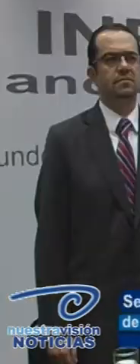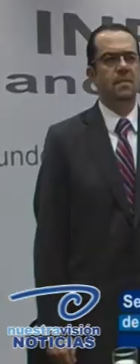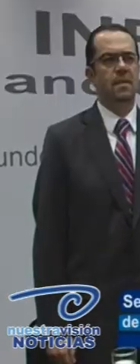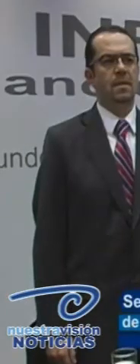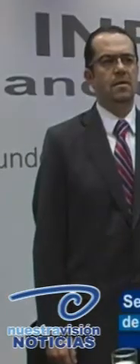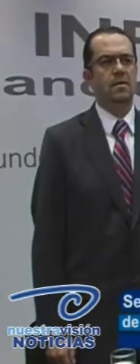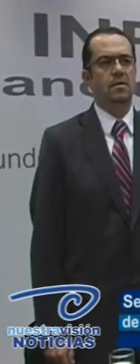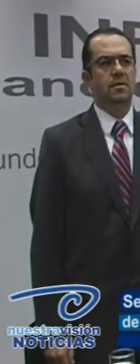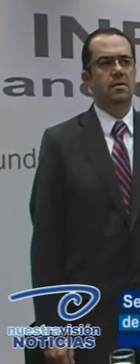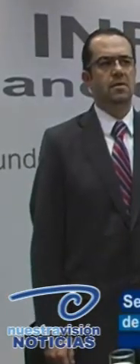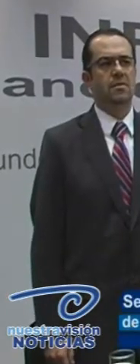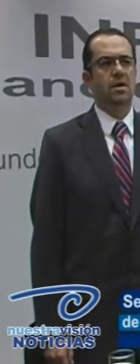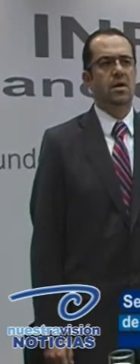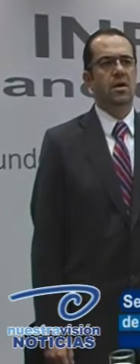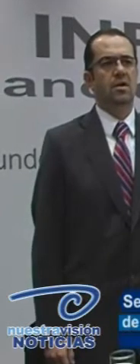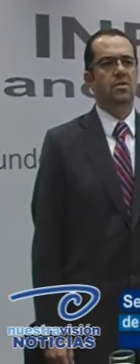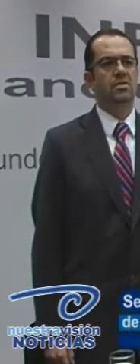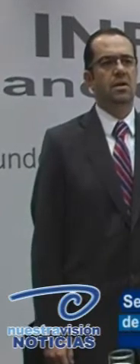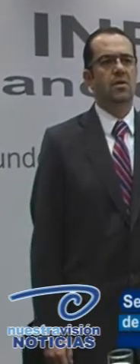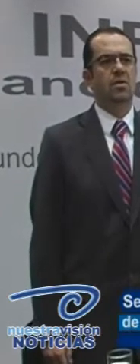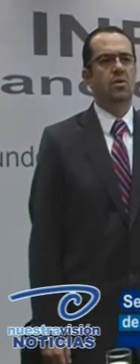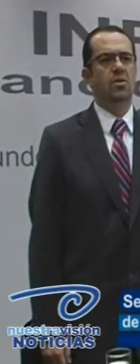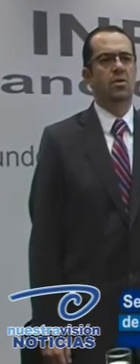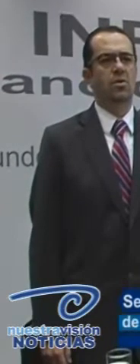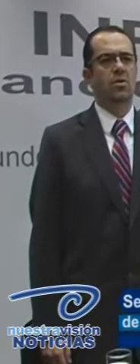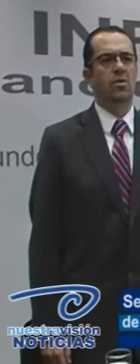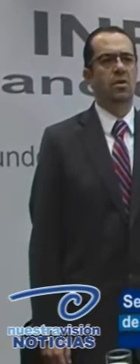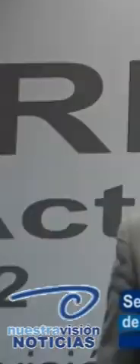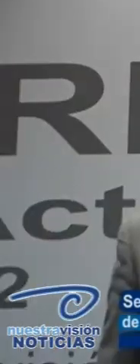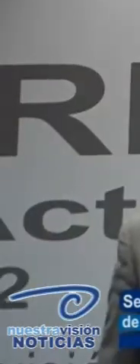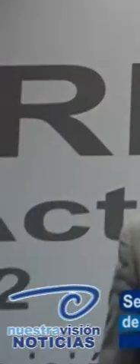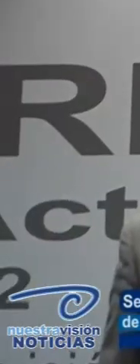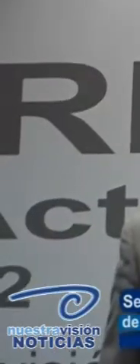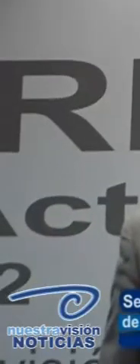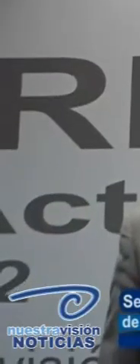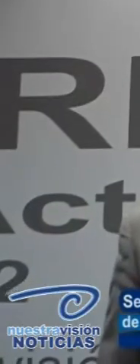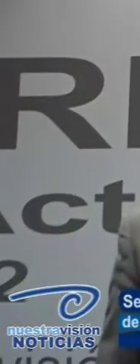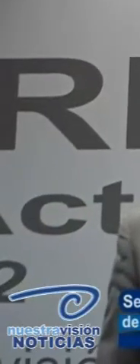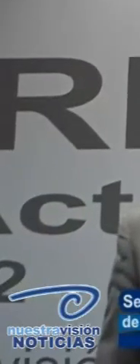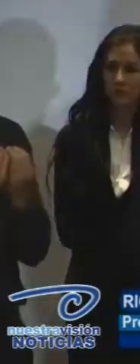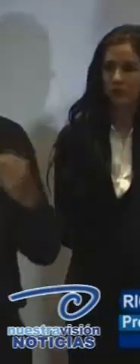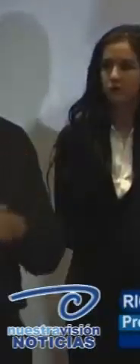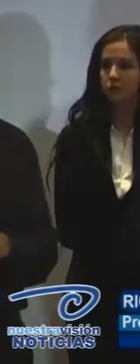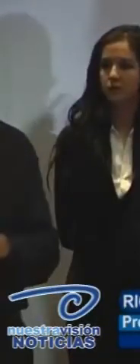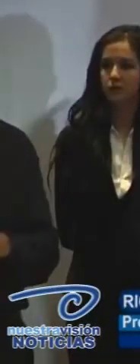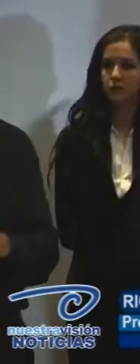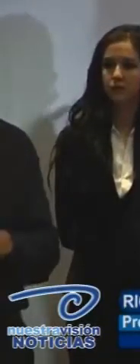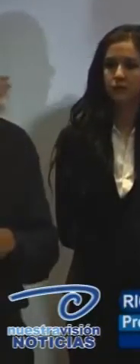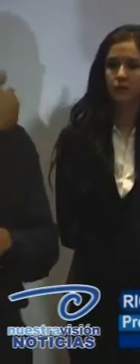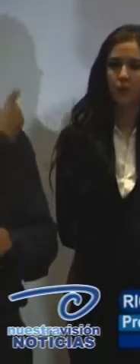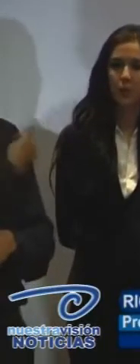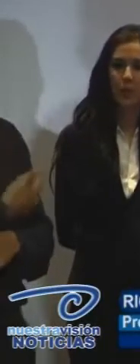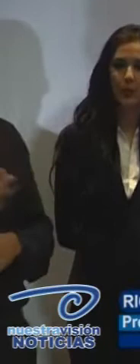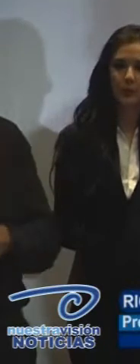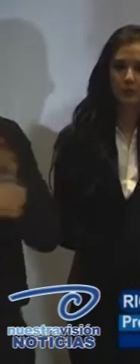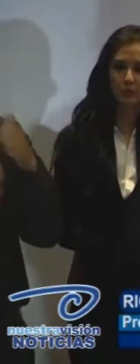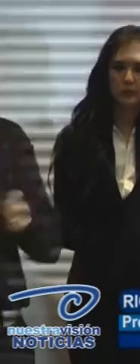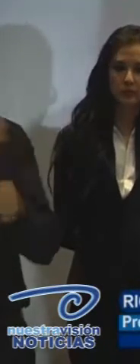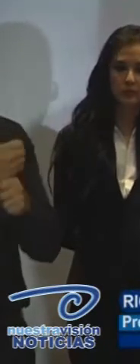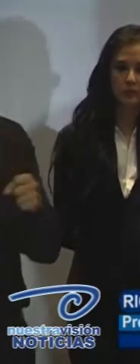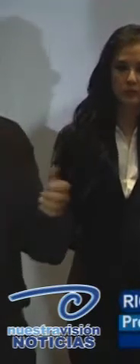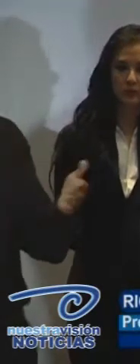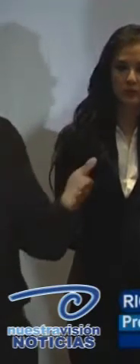información. Sobre los recursos de inconformidad presentados este año, dijo que se encontraron los siguientes. Y en lo que va de este año,